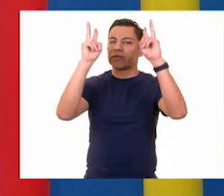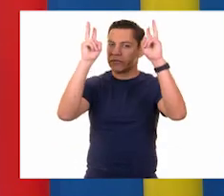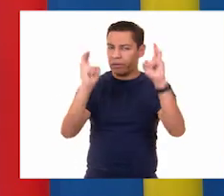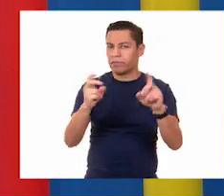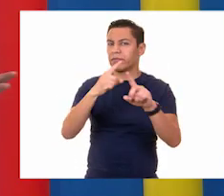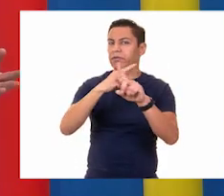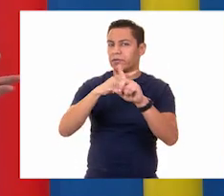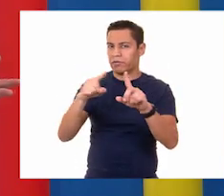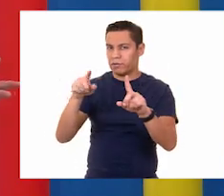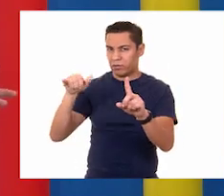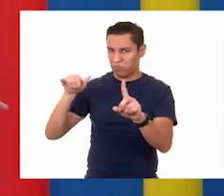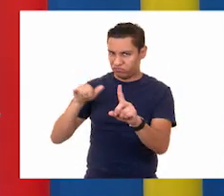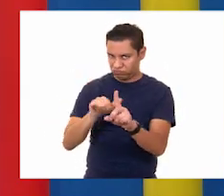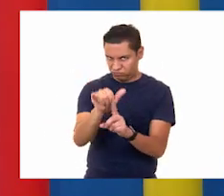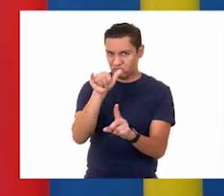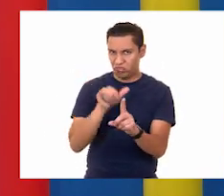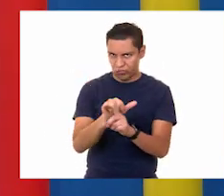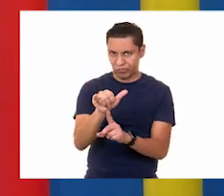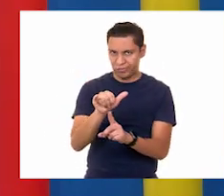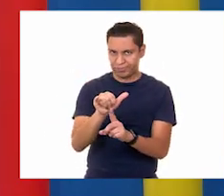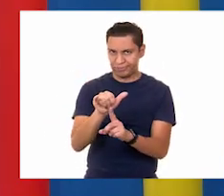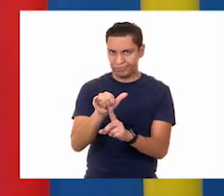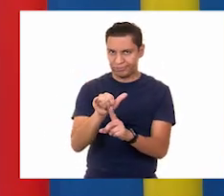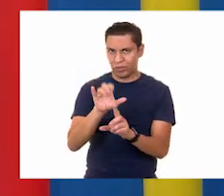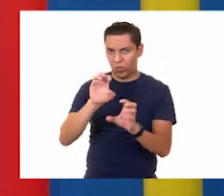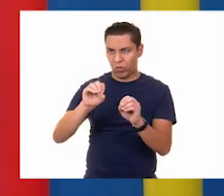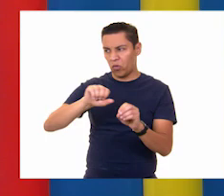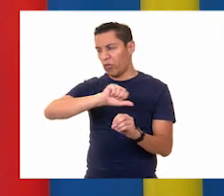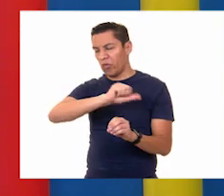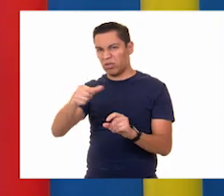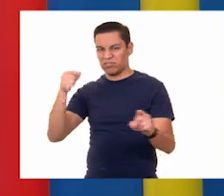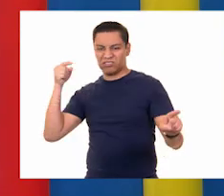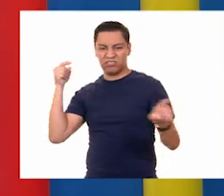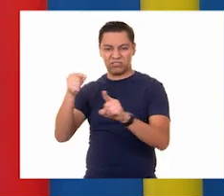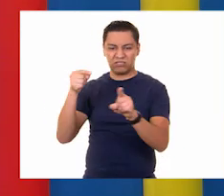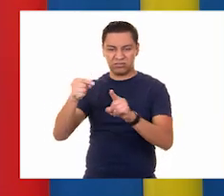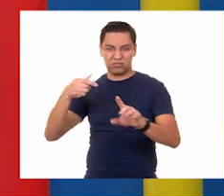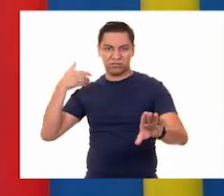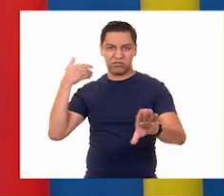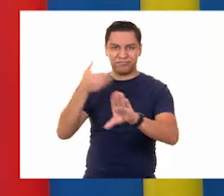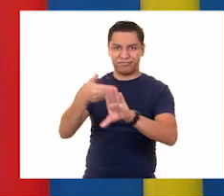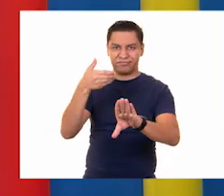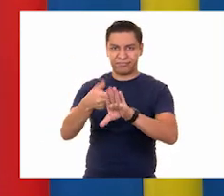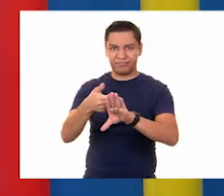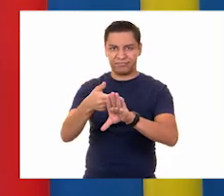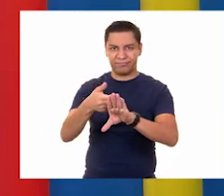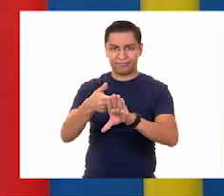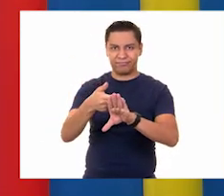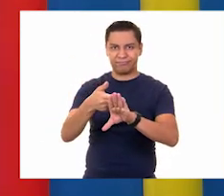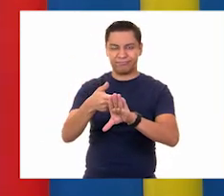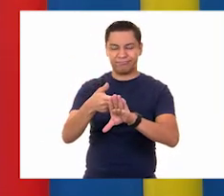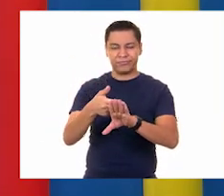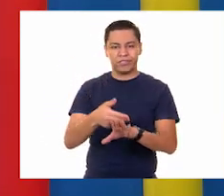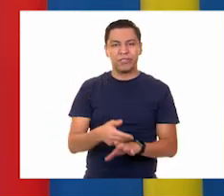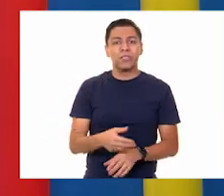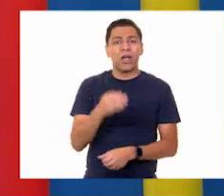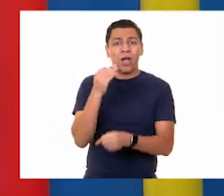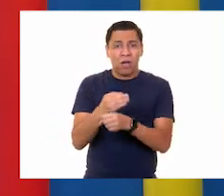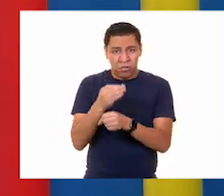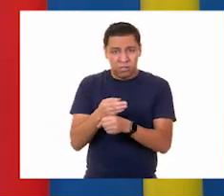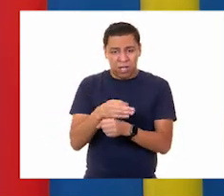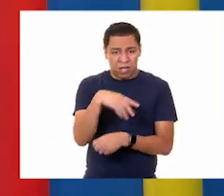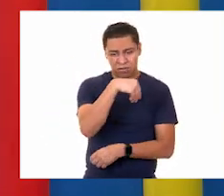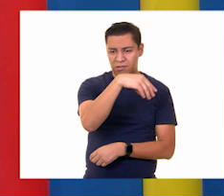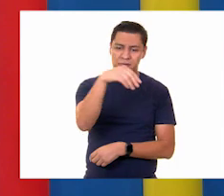eso, bueno, hoy no nos acompaña Ton, porque su mamá lo llevó a una consulta para asegurarse de que se sintiera bien, ¿no? Después de